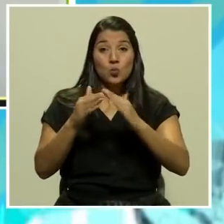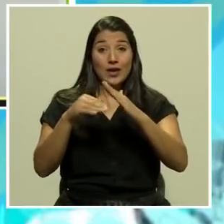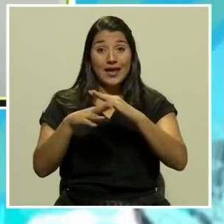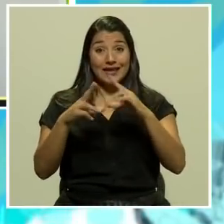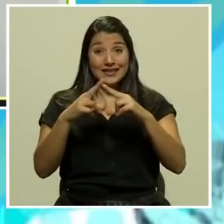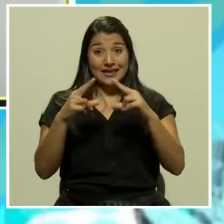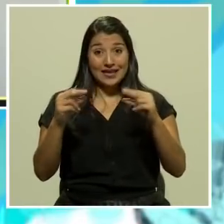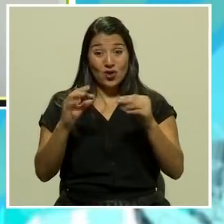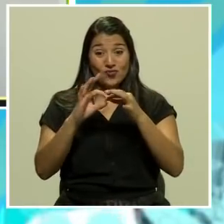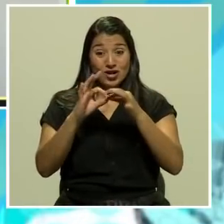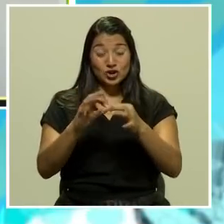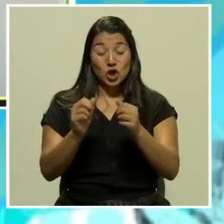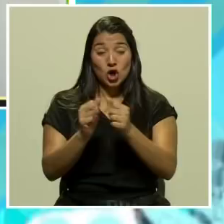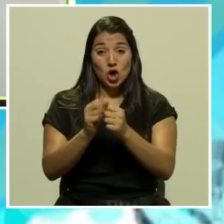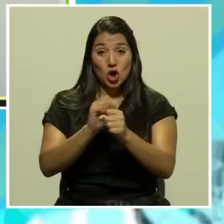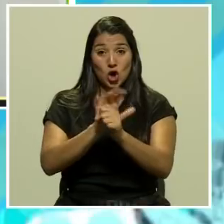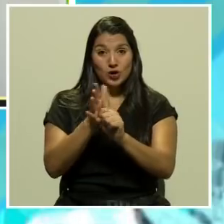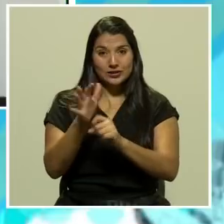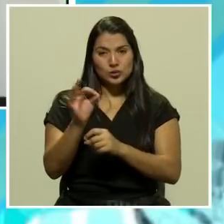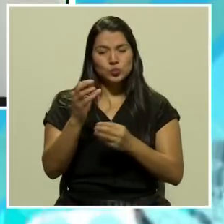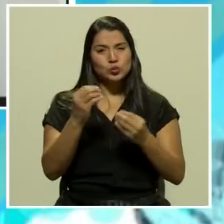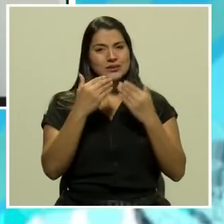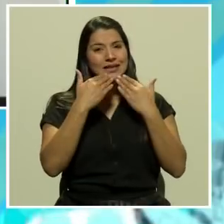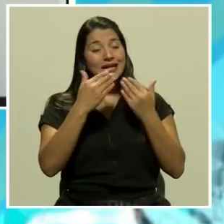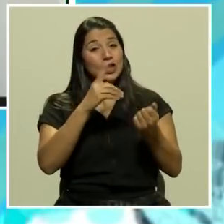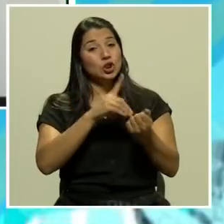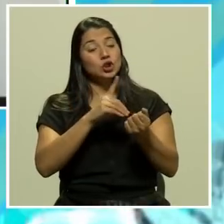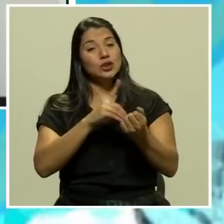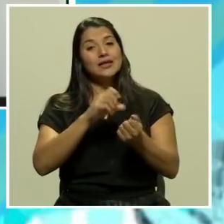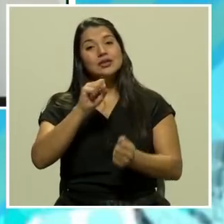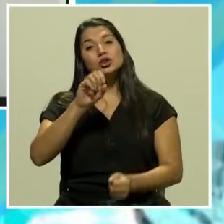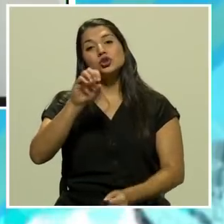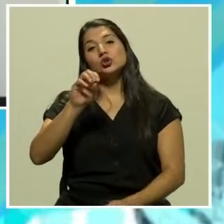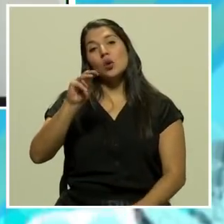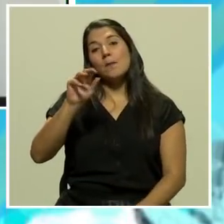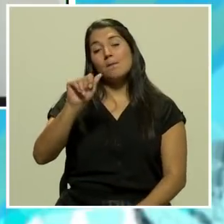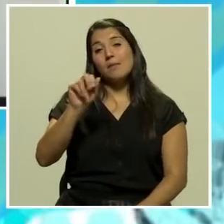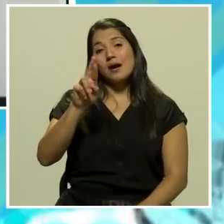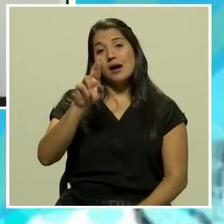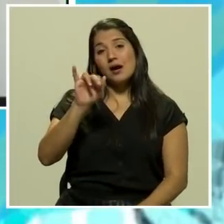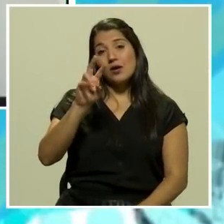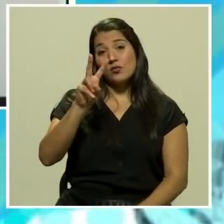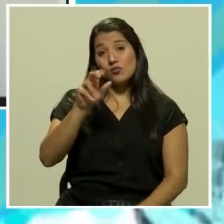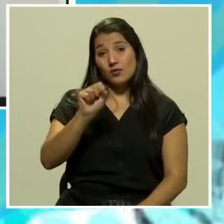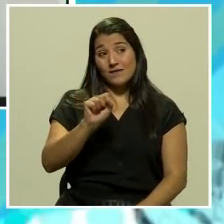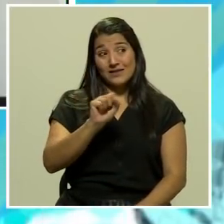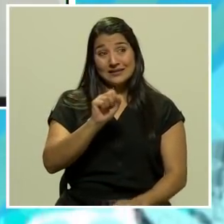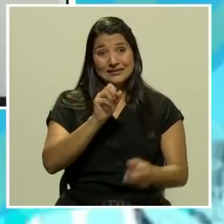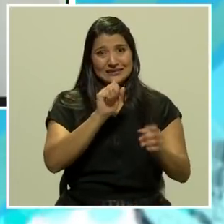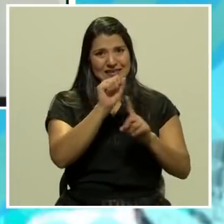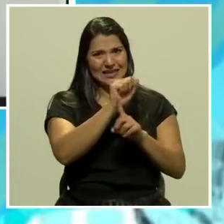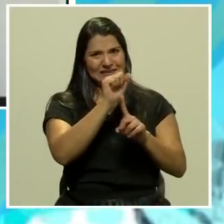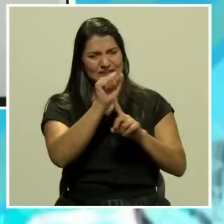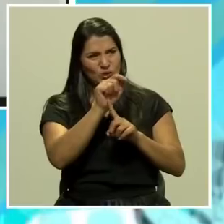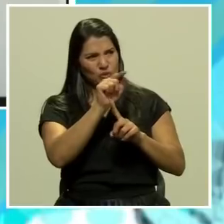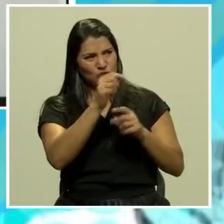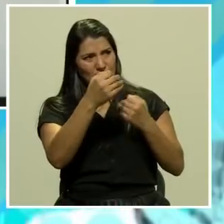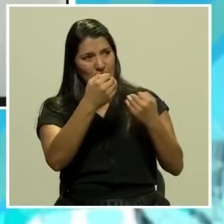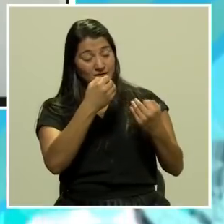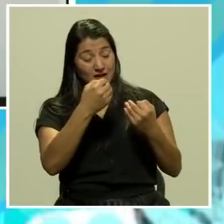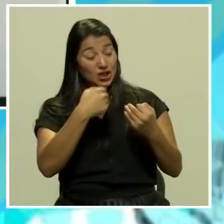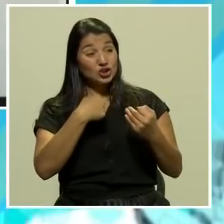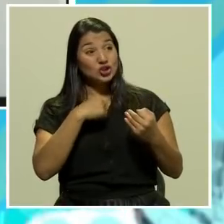cuanto a el COVID-19. Muchas gracias, doctora Somarribas. El panorama que describe, y no la interrumpí